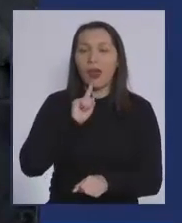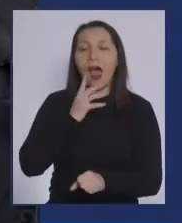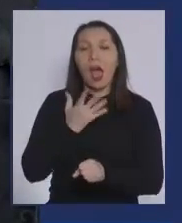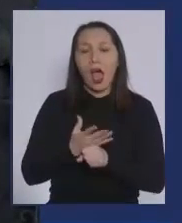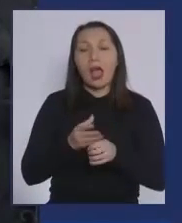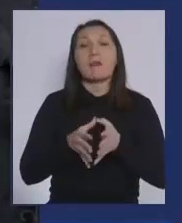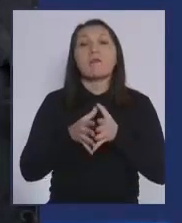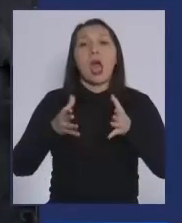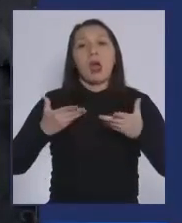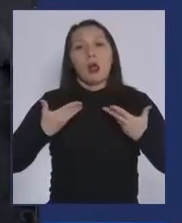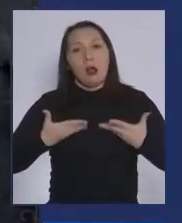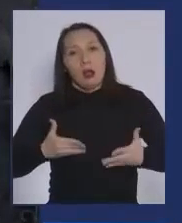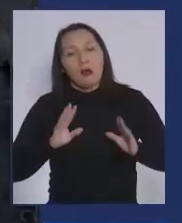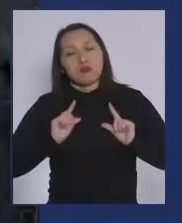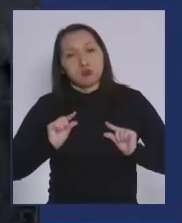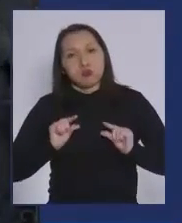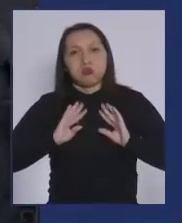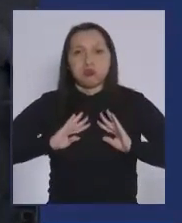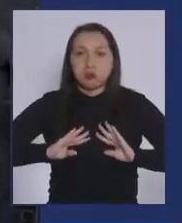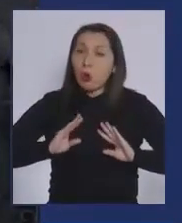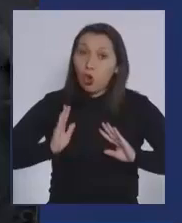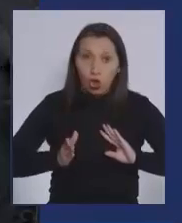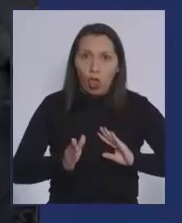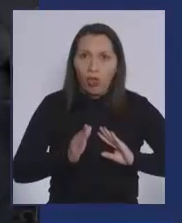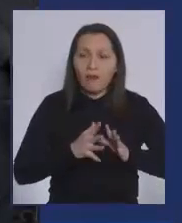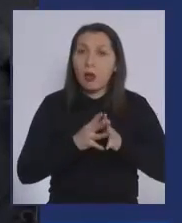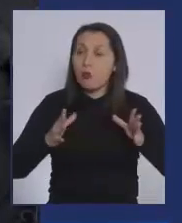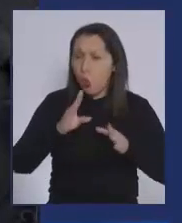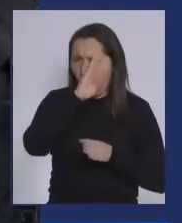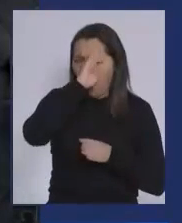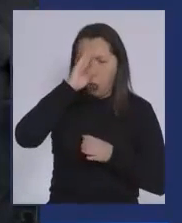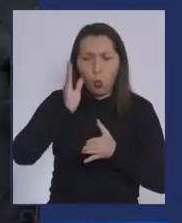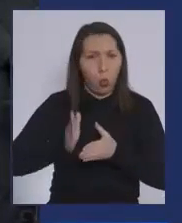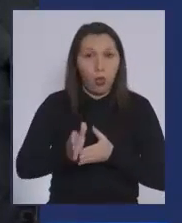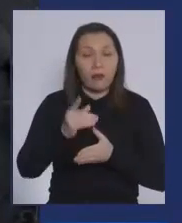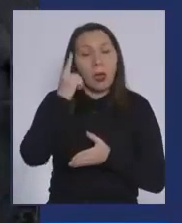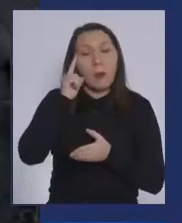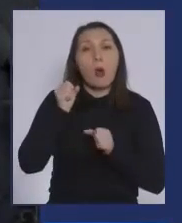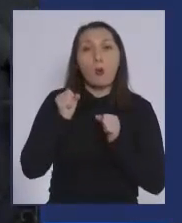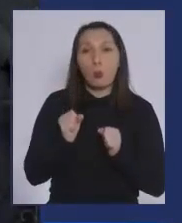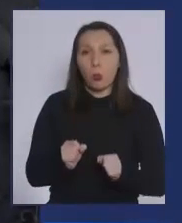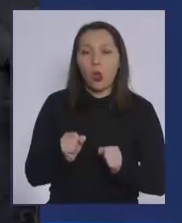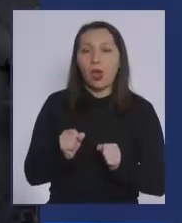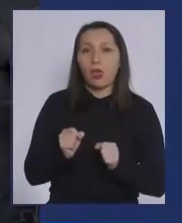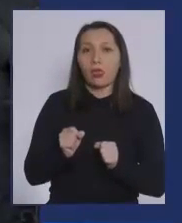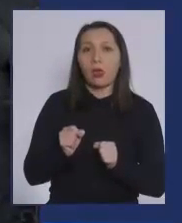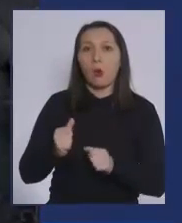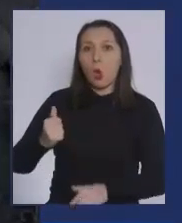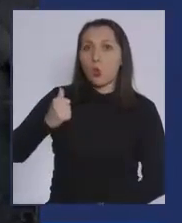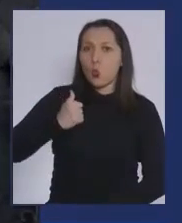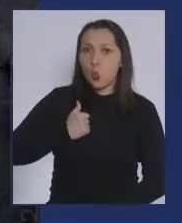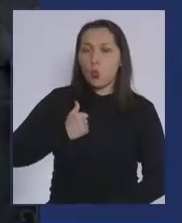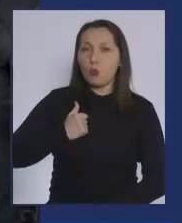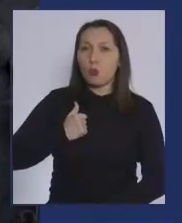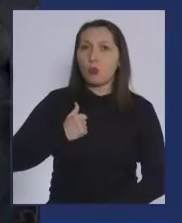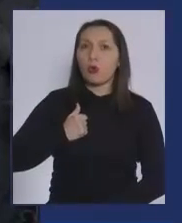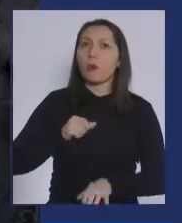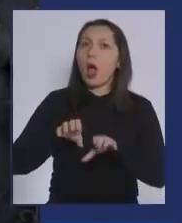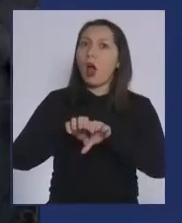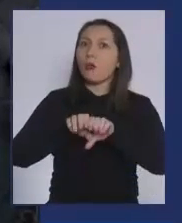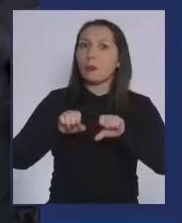mayores holguras aunque sigue estando muy exigido y le permite cumplir con un compromiso